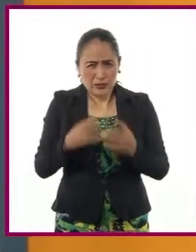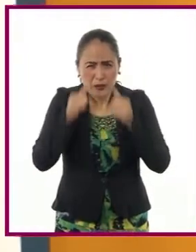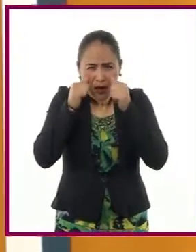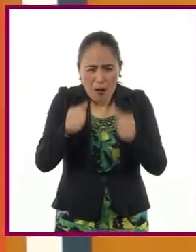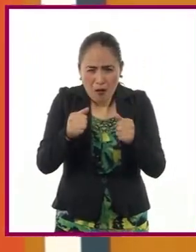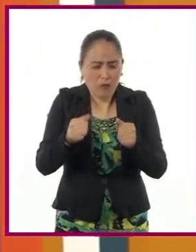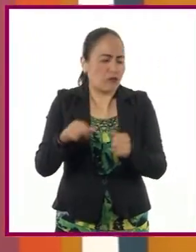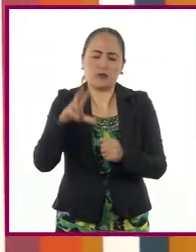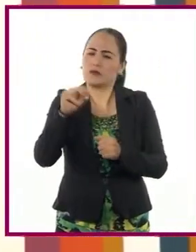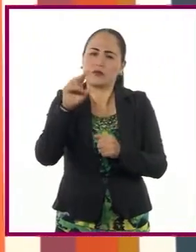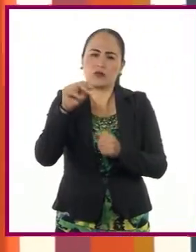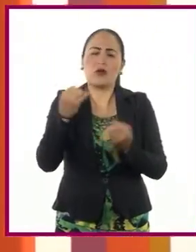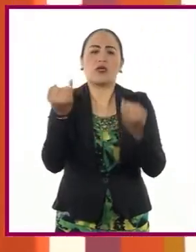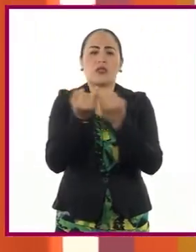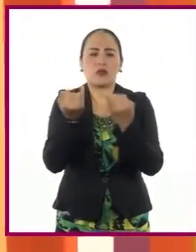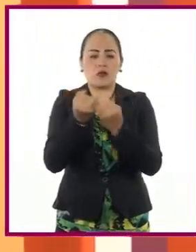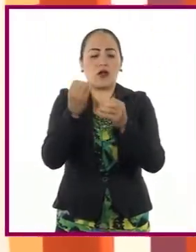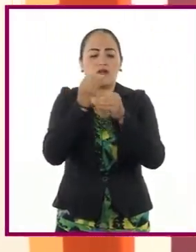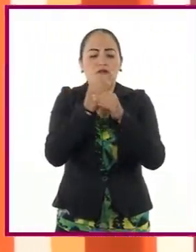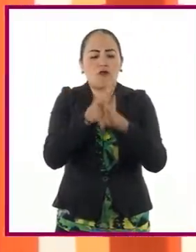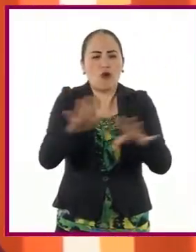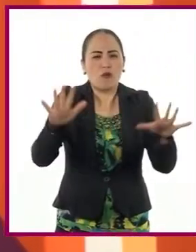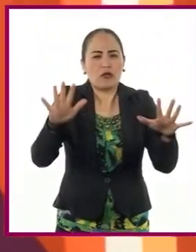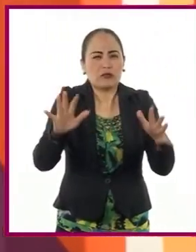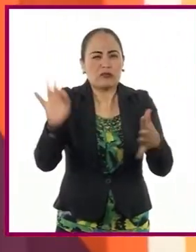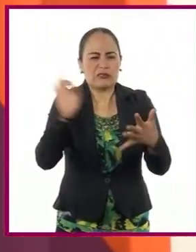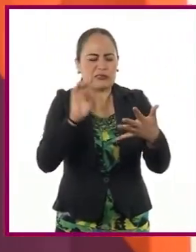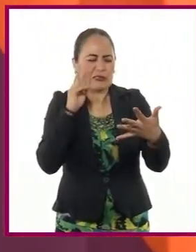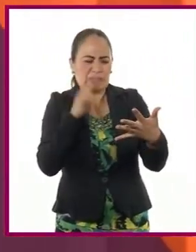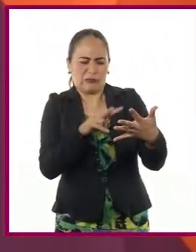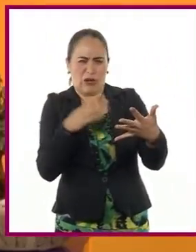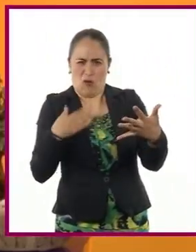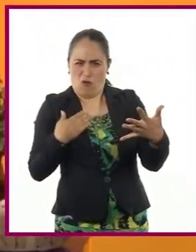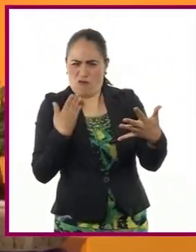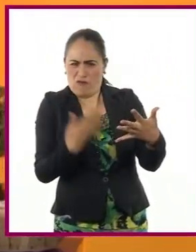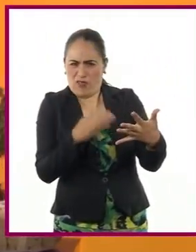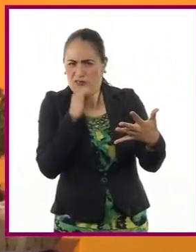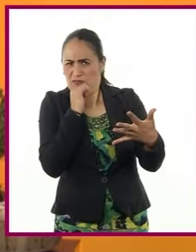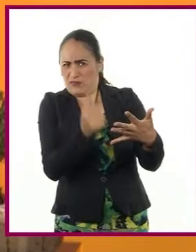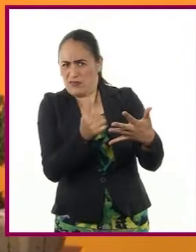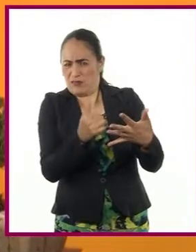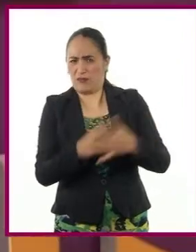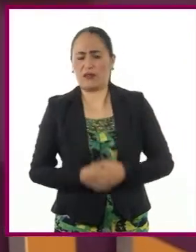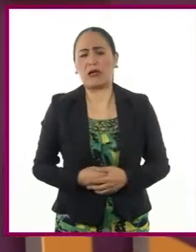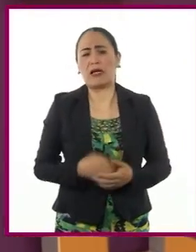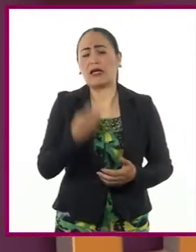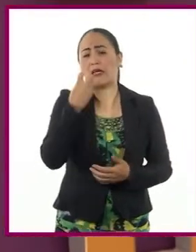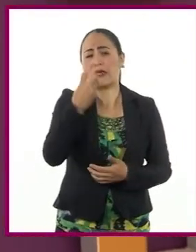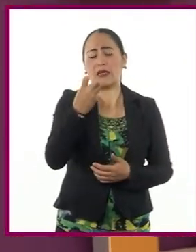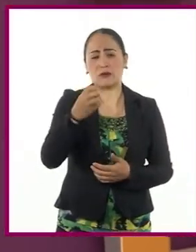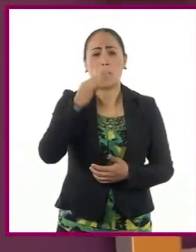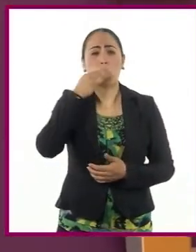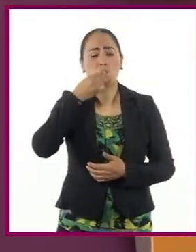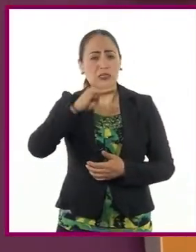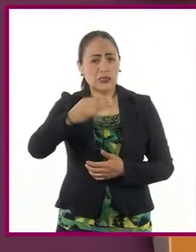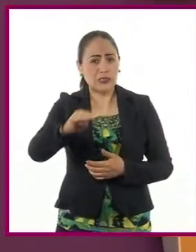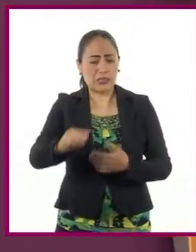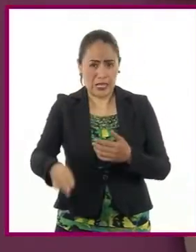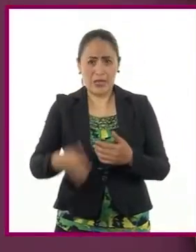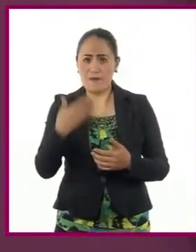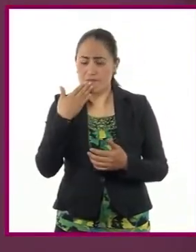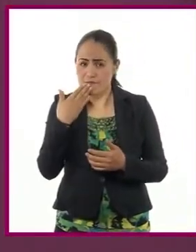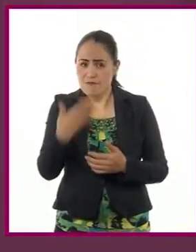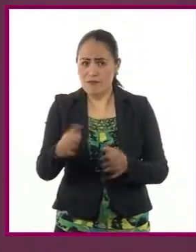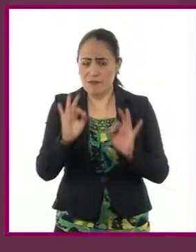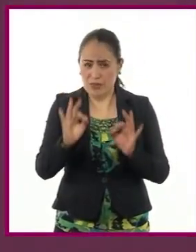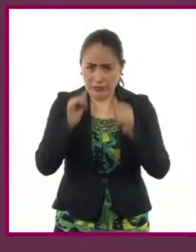tiene que ver con la información que es poco o nada confiable, la cual puede entorpecer o distorsionar el proceso de